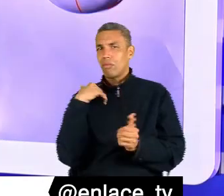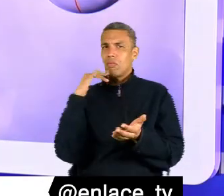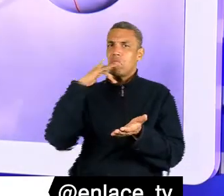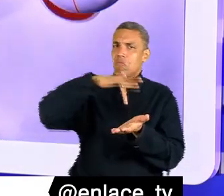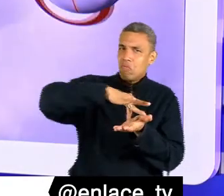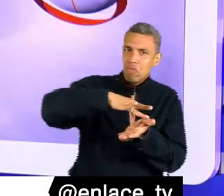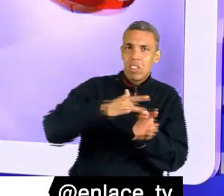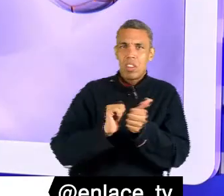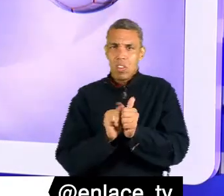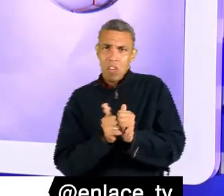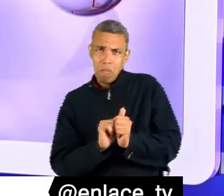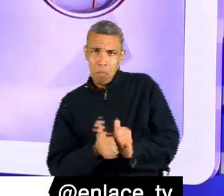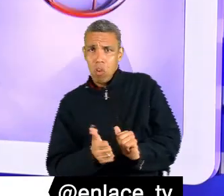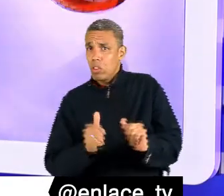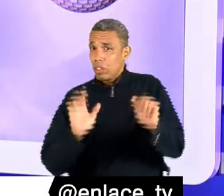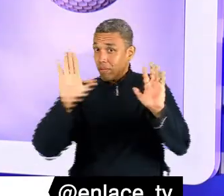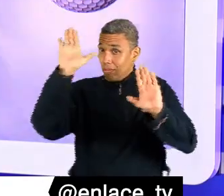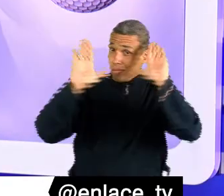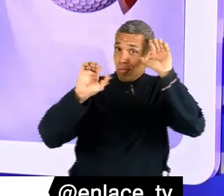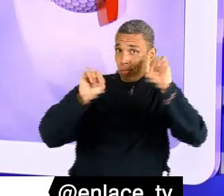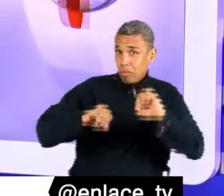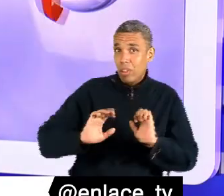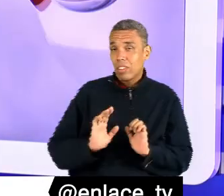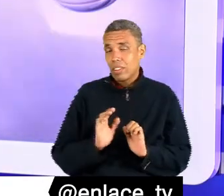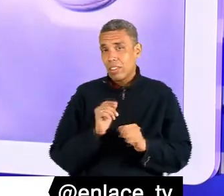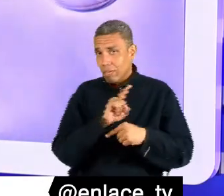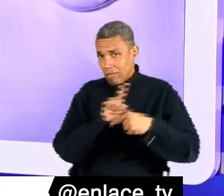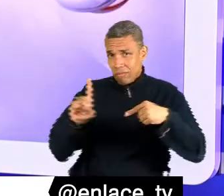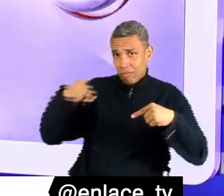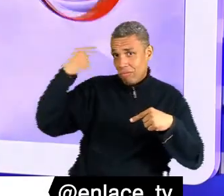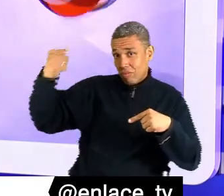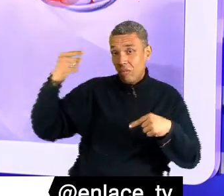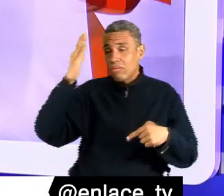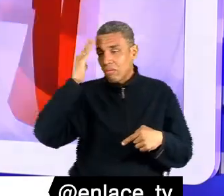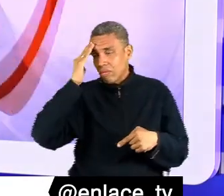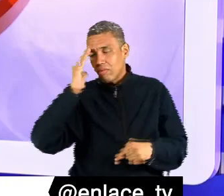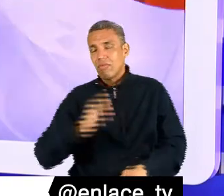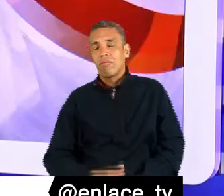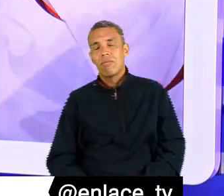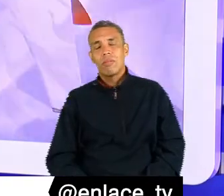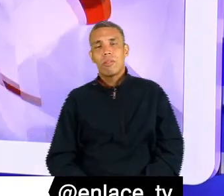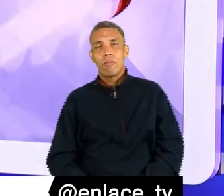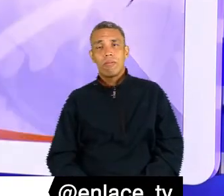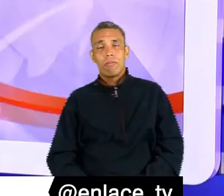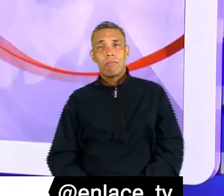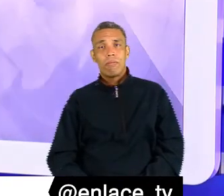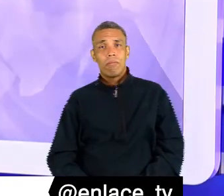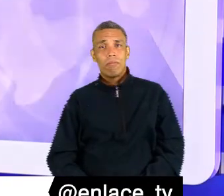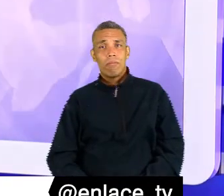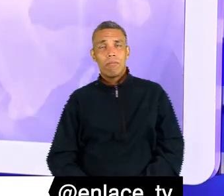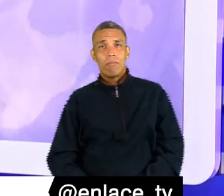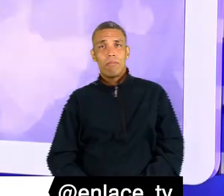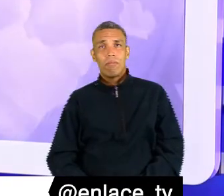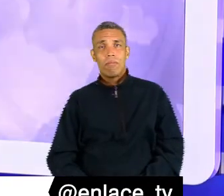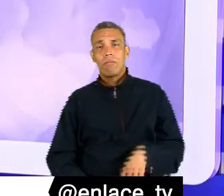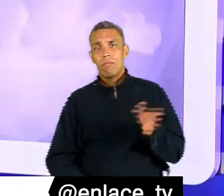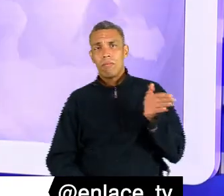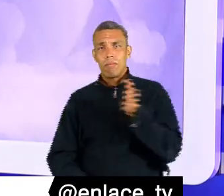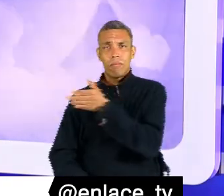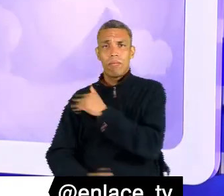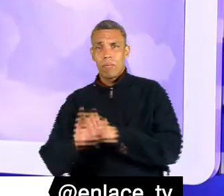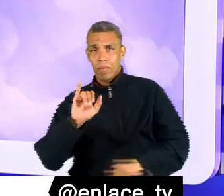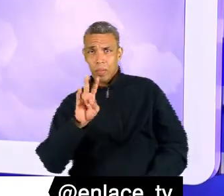programación deportiva en el marco del aniversario número 94 de vida municipal del Puerto Petrolero. Elías Peñalosa es el técnico